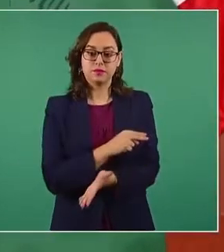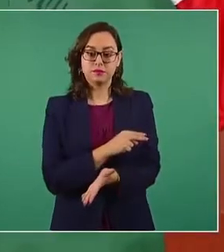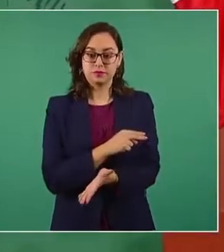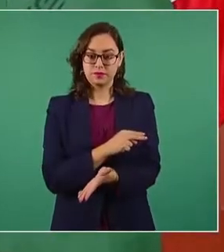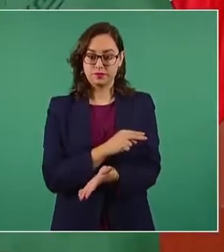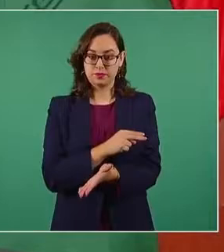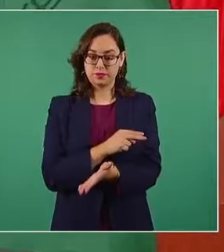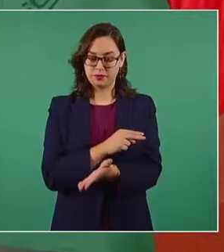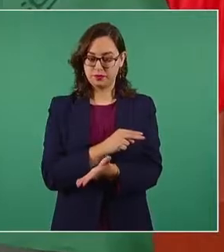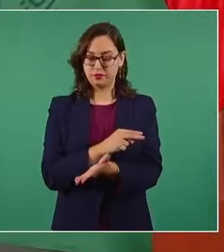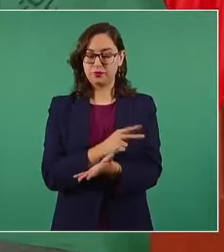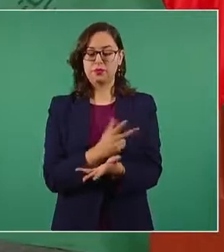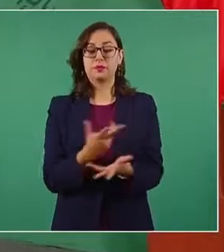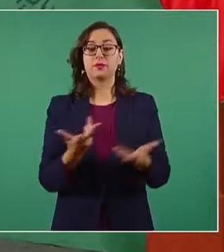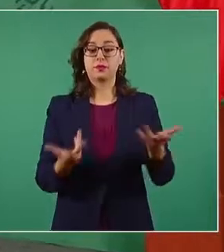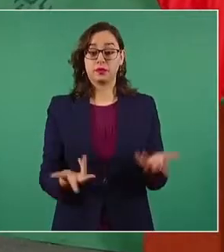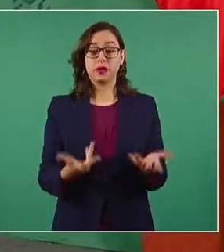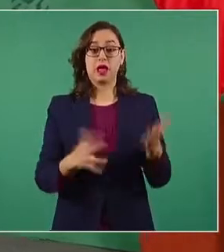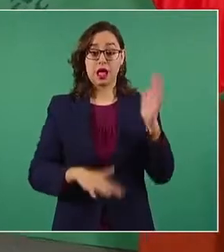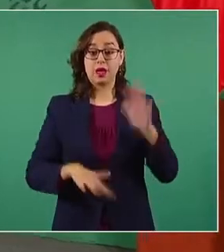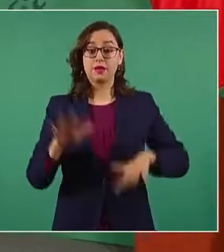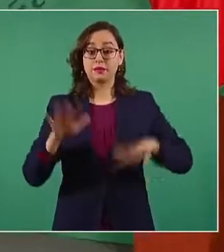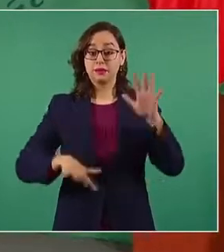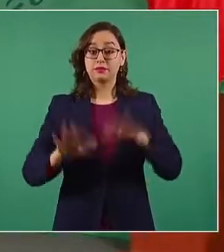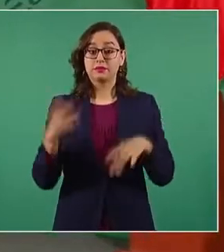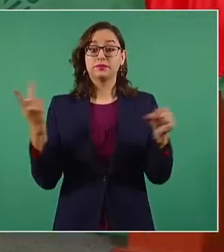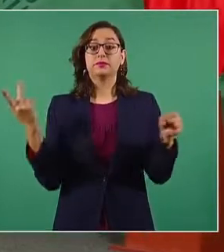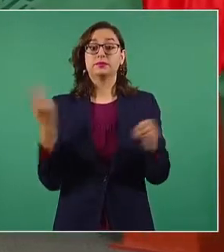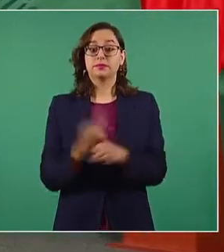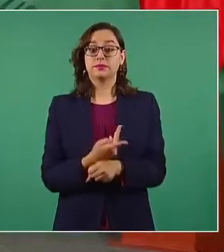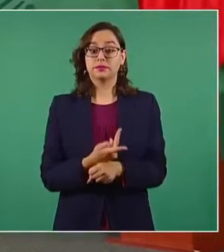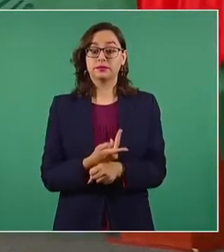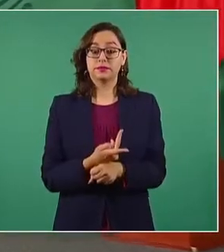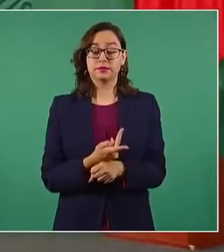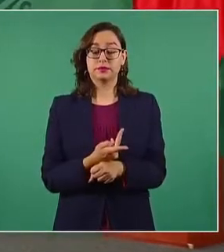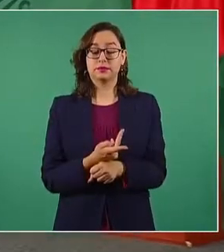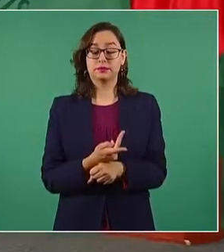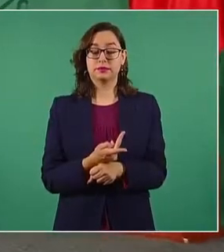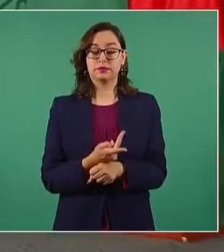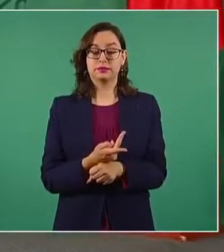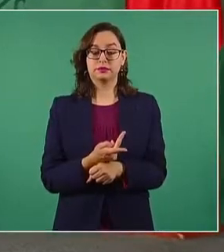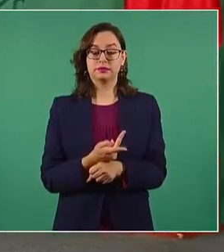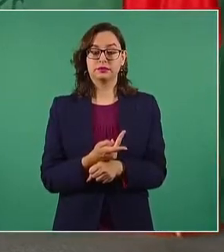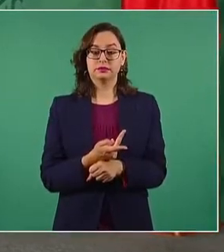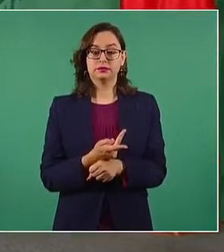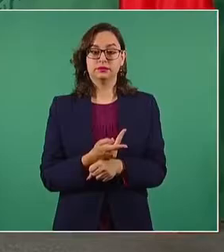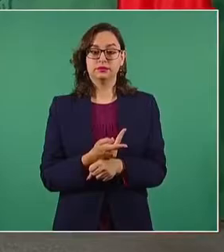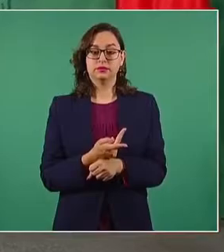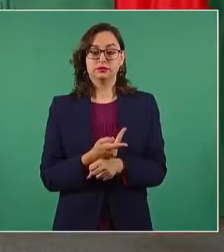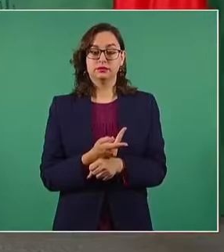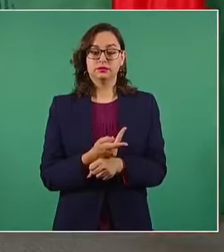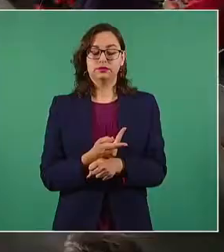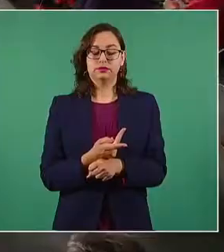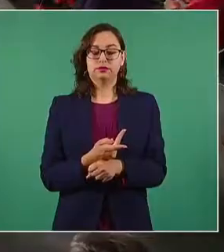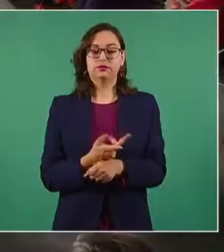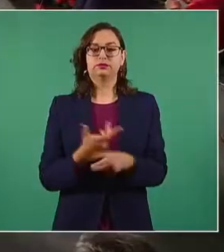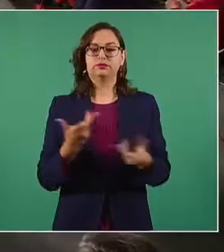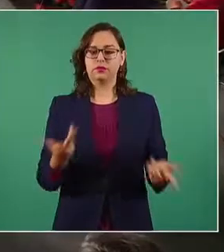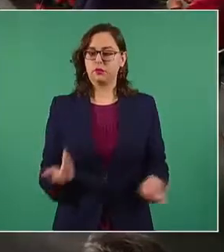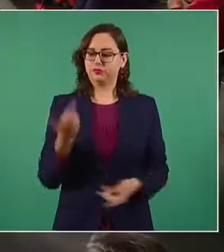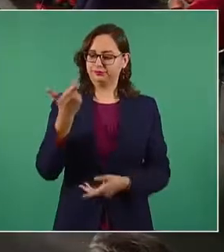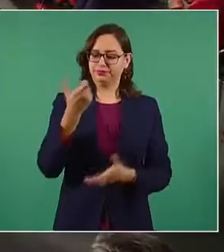A veces se llegaba al extremo de que se les entregaba el